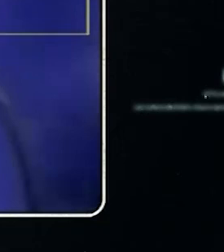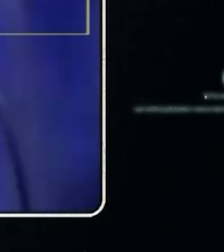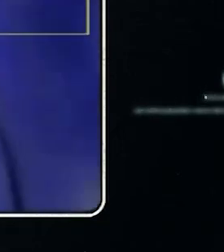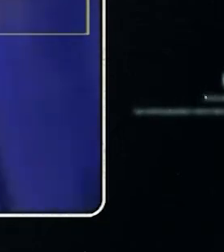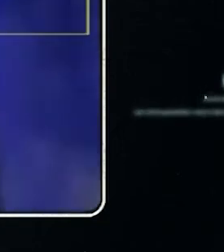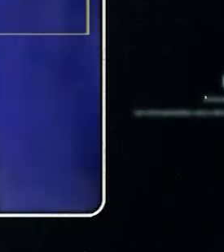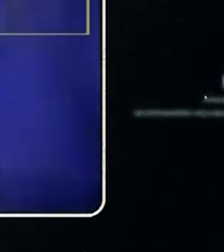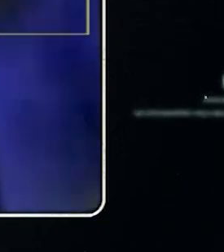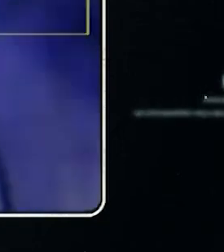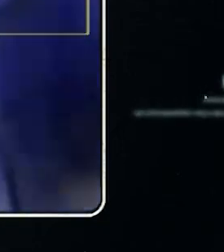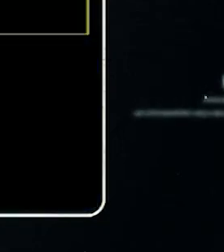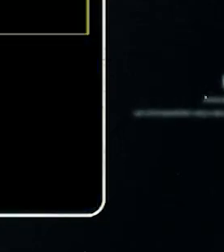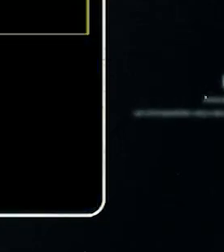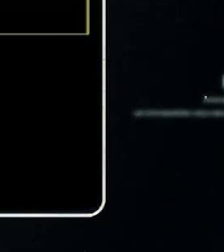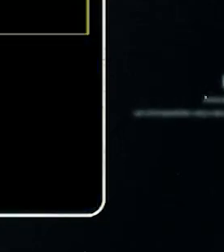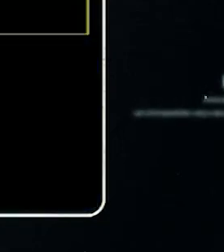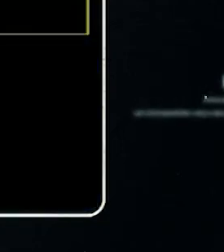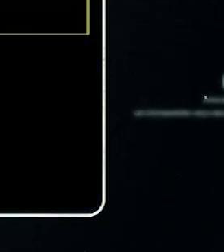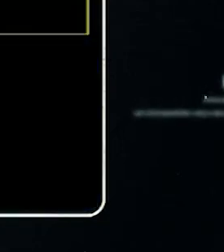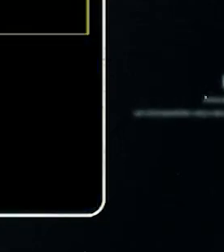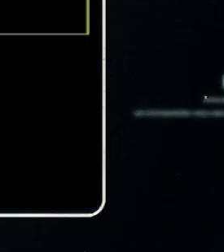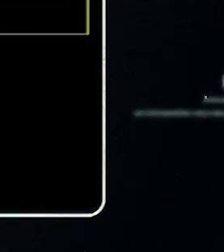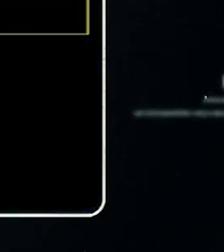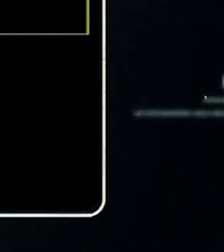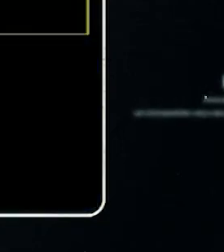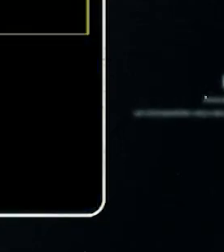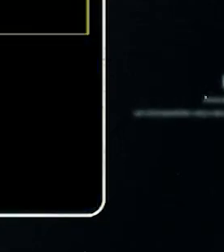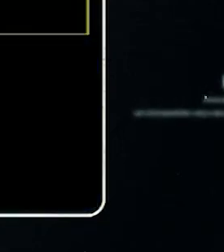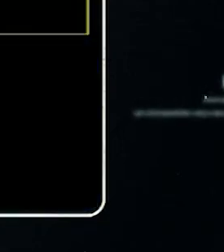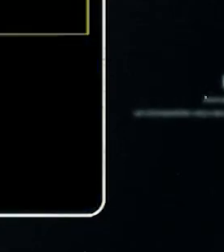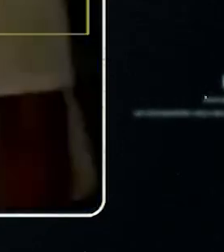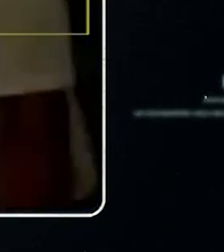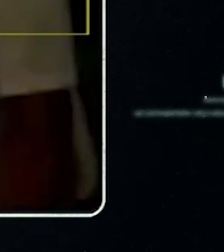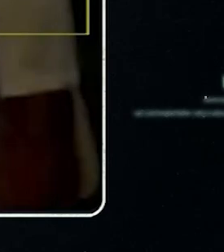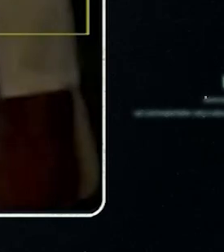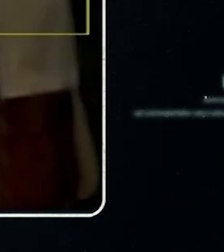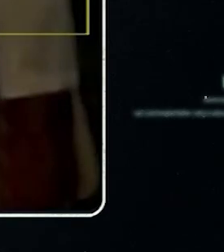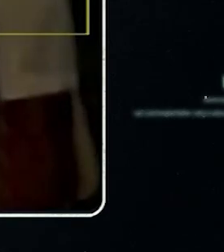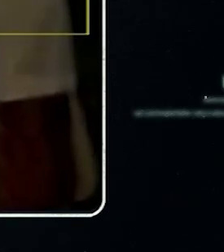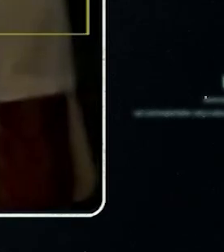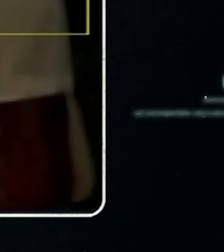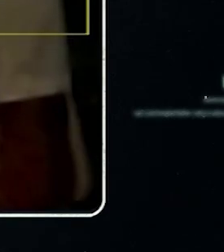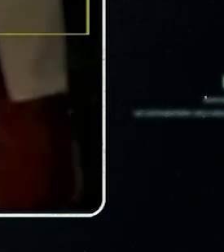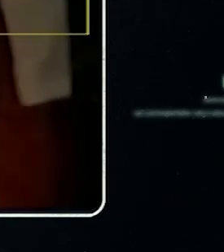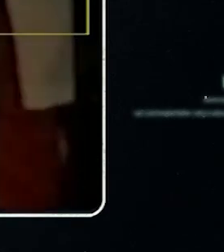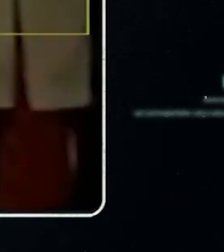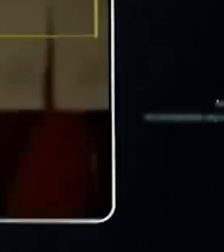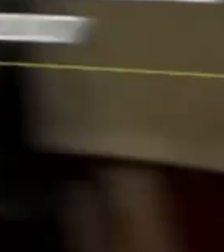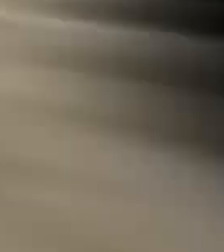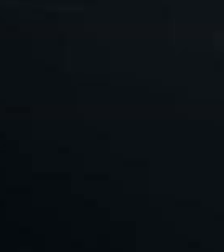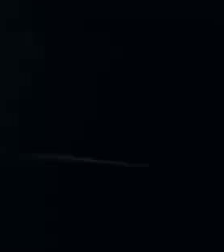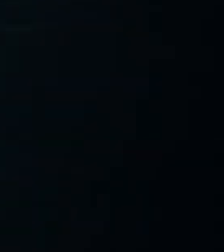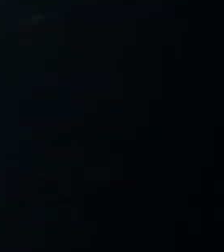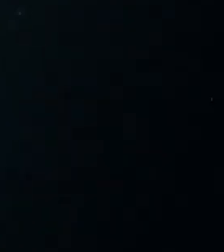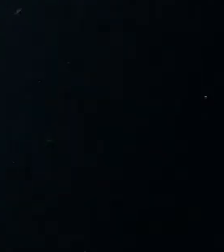pero ojo lo que falta que nos vengan a decir es que el niño al niño también un ser